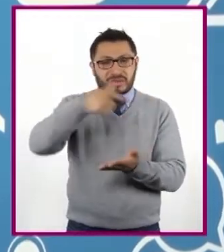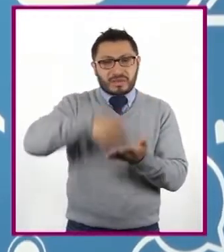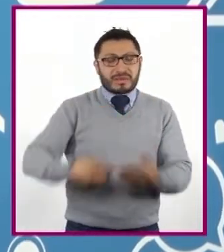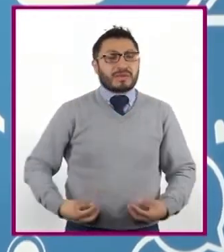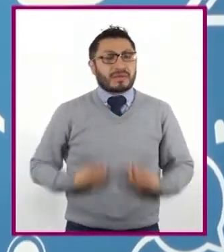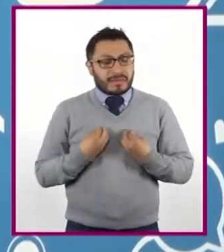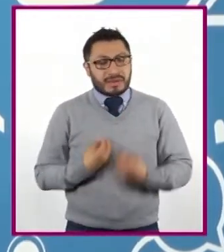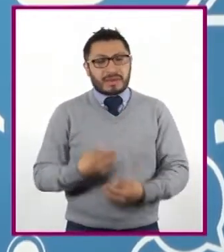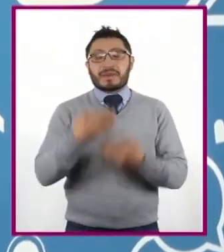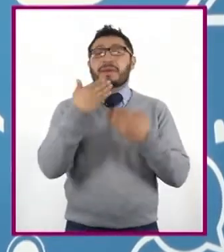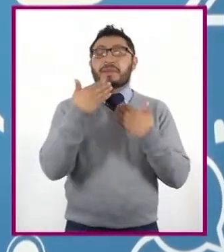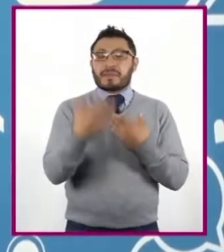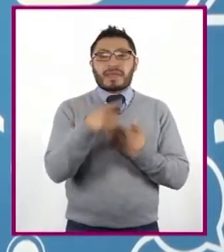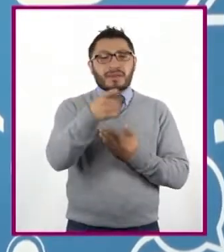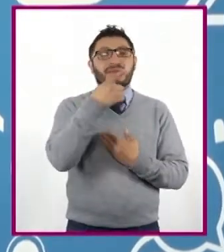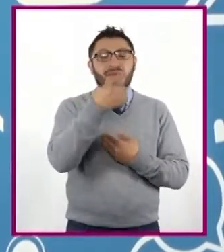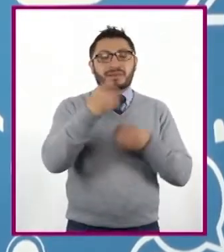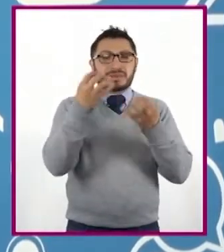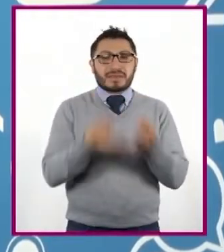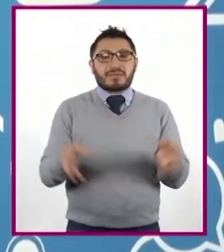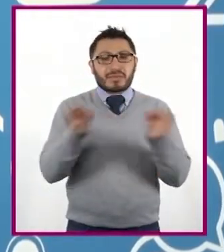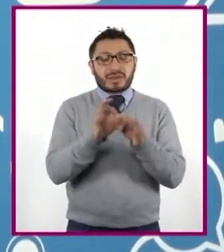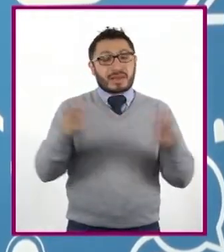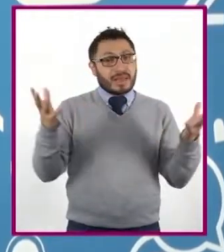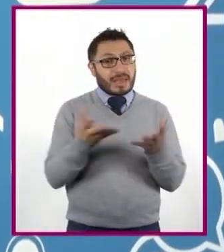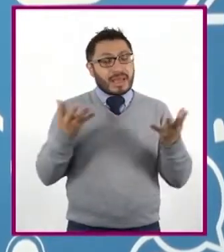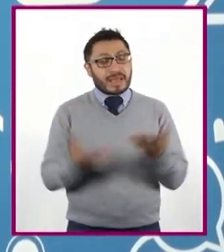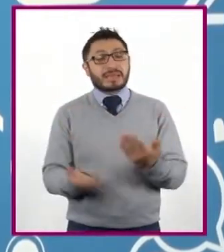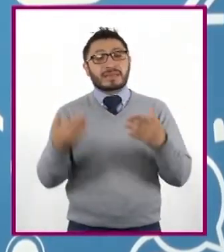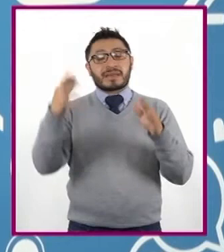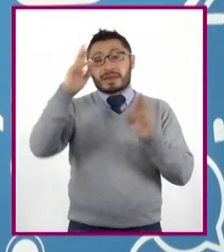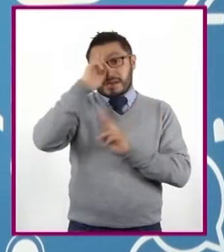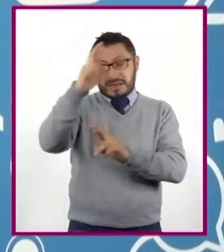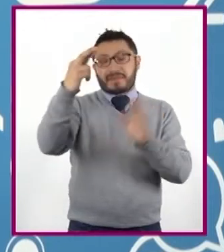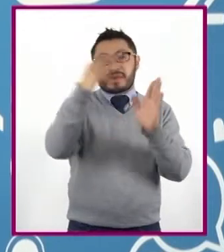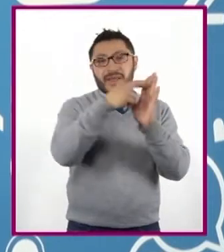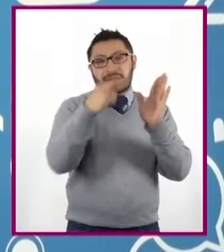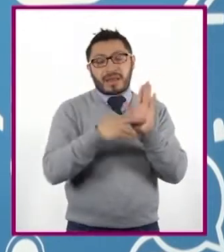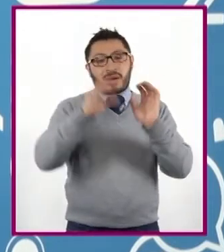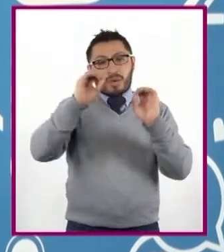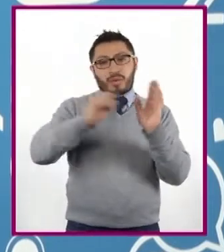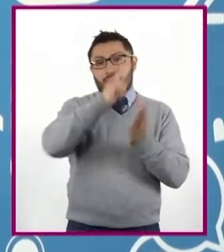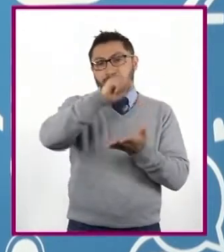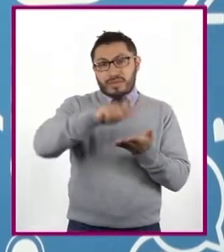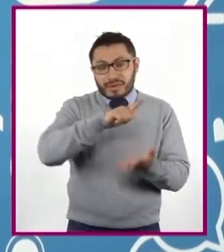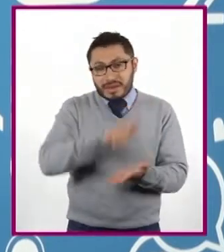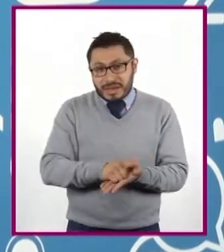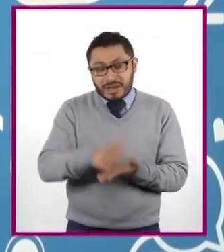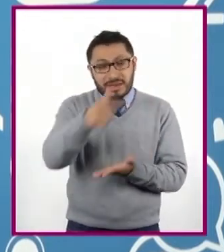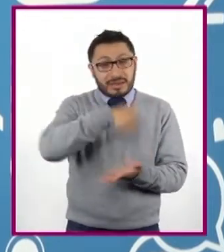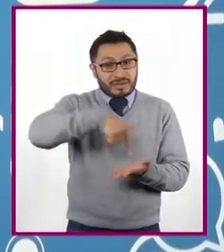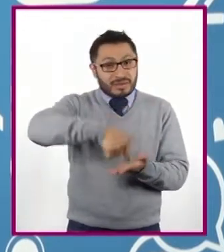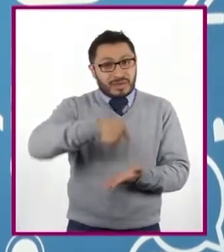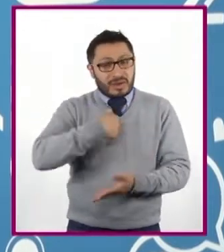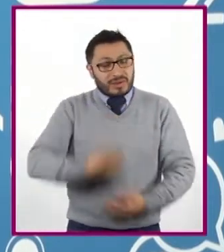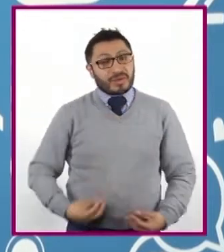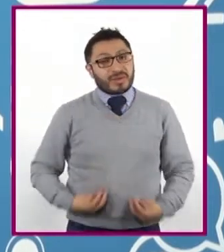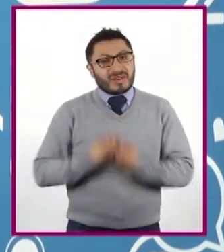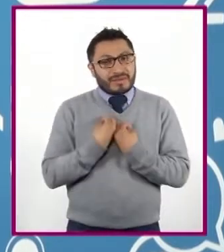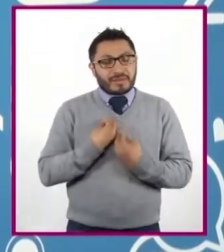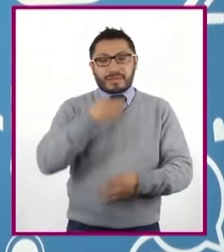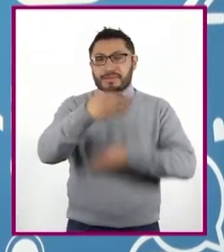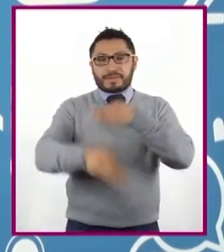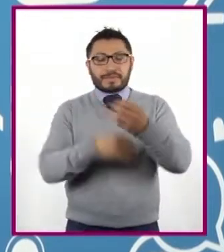dijiste algo muy importante: actuar bajo las reglas o leyes del lugar en donde vivo. En